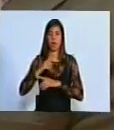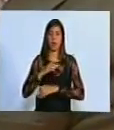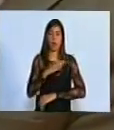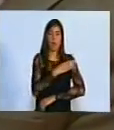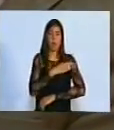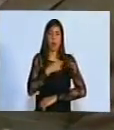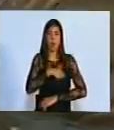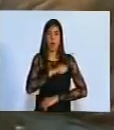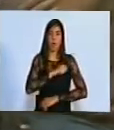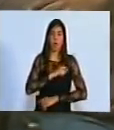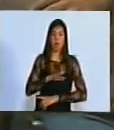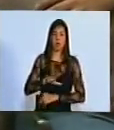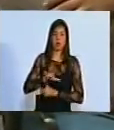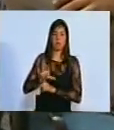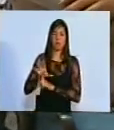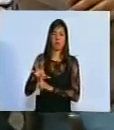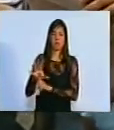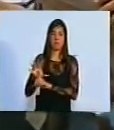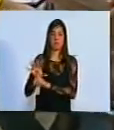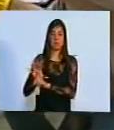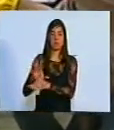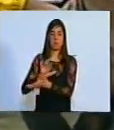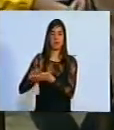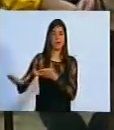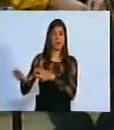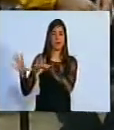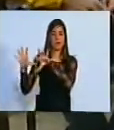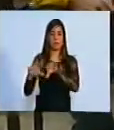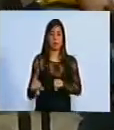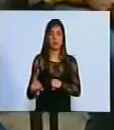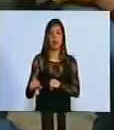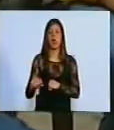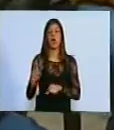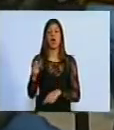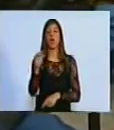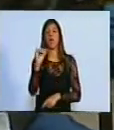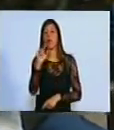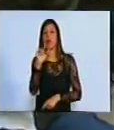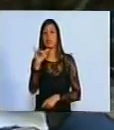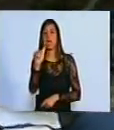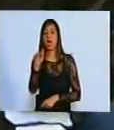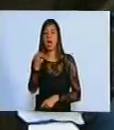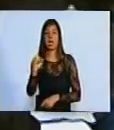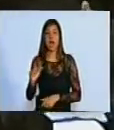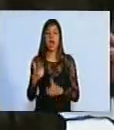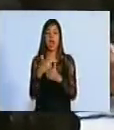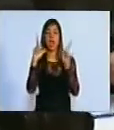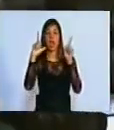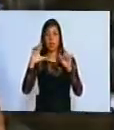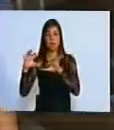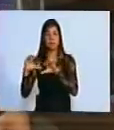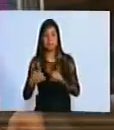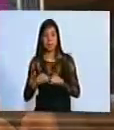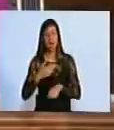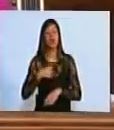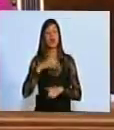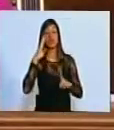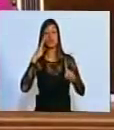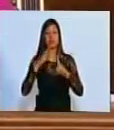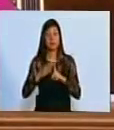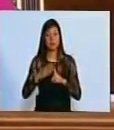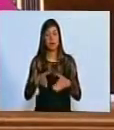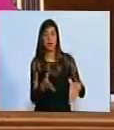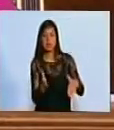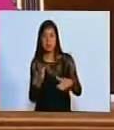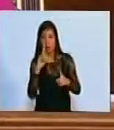hasta definitivamente tomar la provincia de Guayana, de igual manera nosotros estamos trazando este camino para derrotar